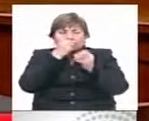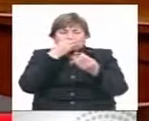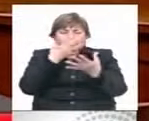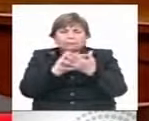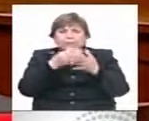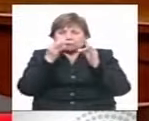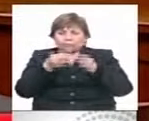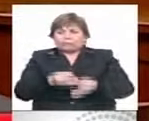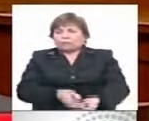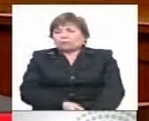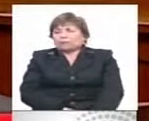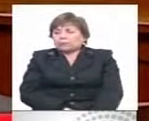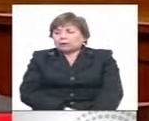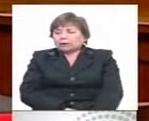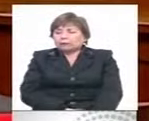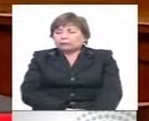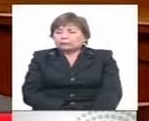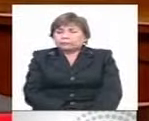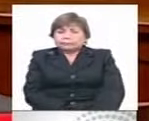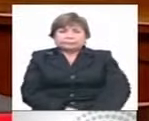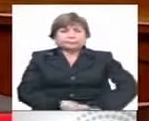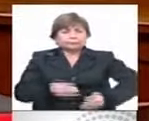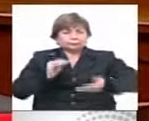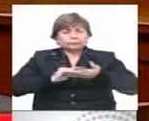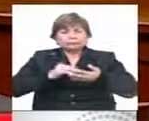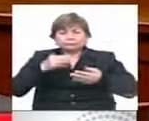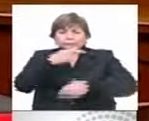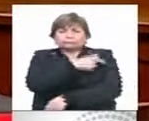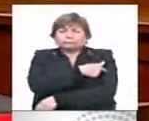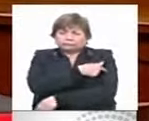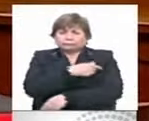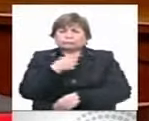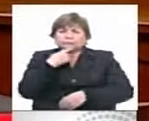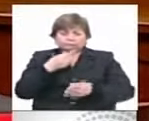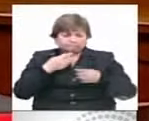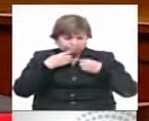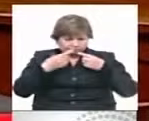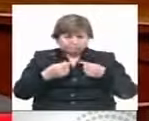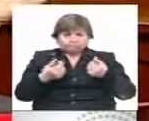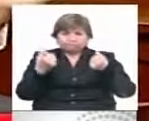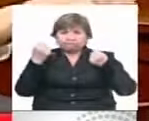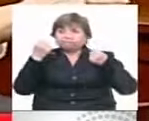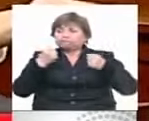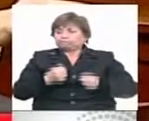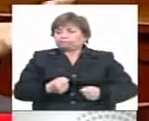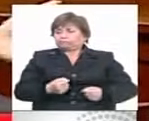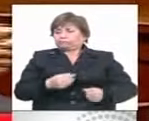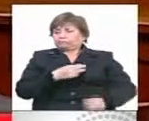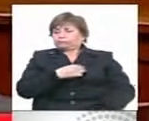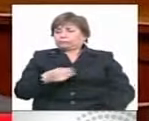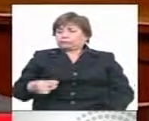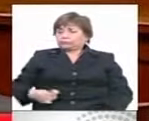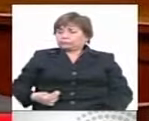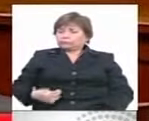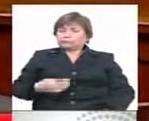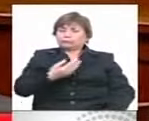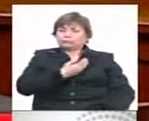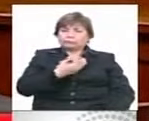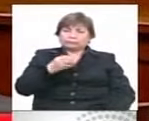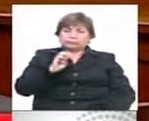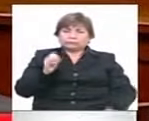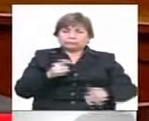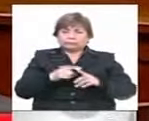fundamental. Respecto a la vacunación, es importante destacar el esfuerzo del Ministerio de Relaciones